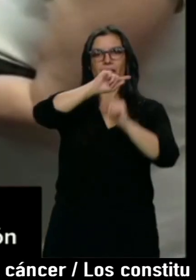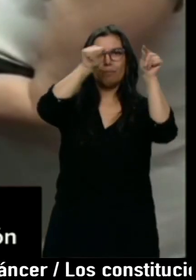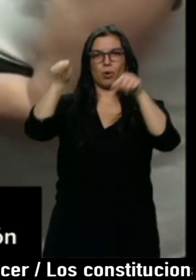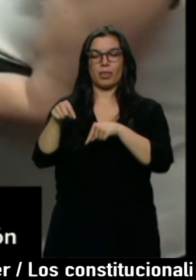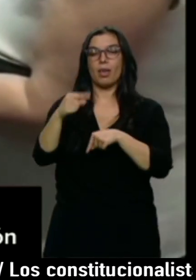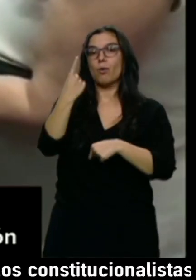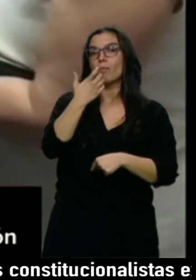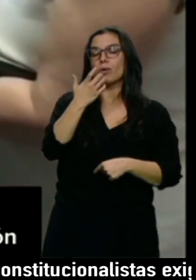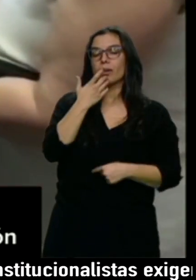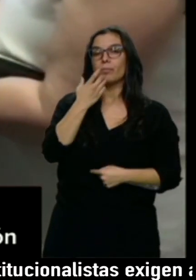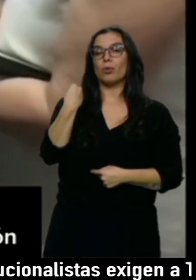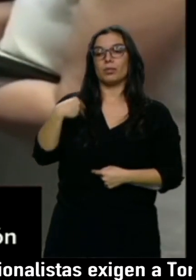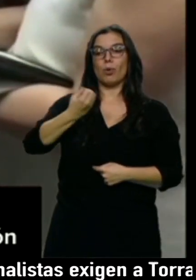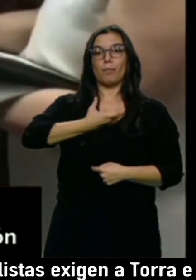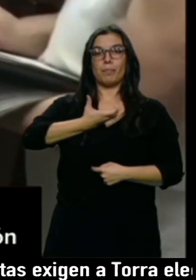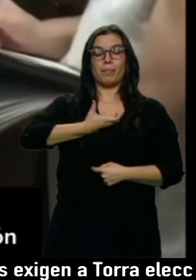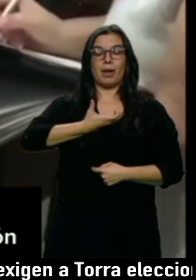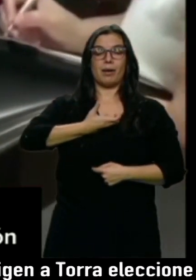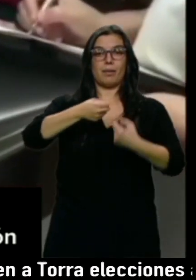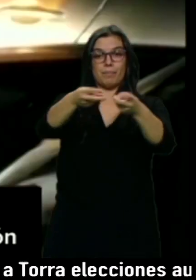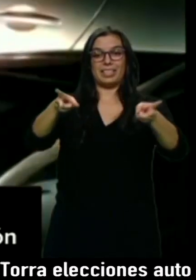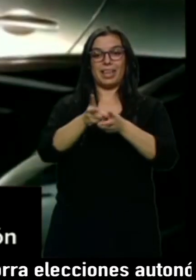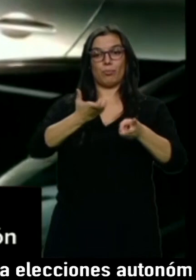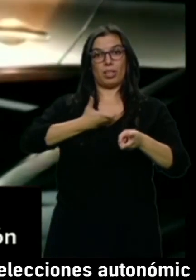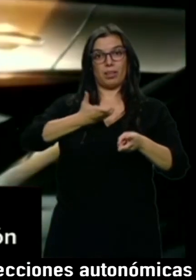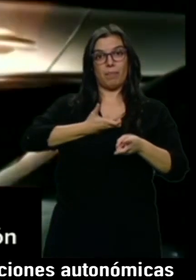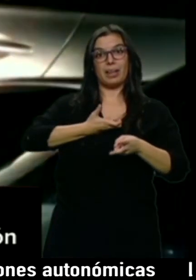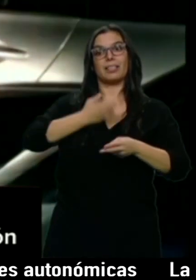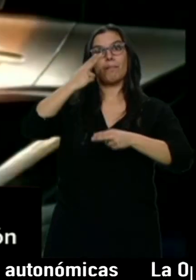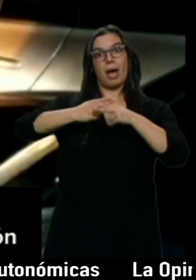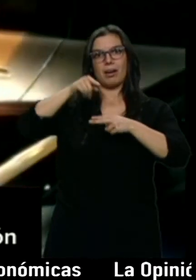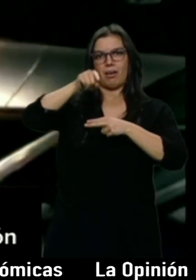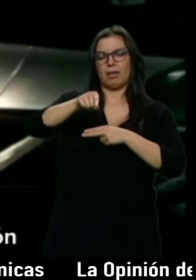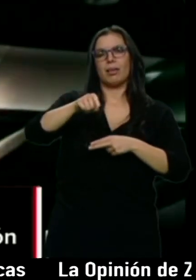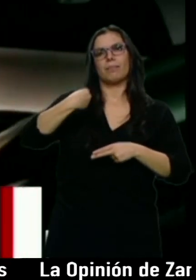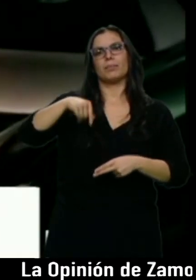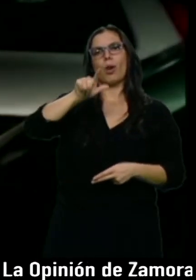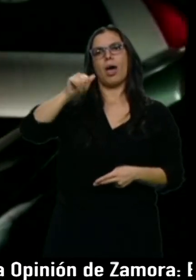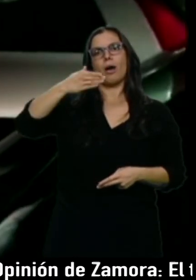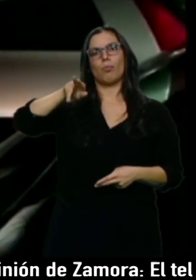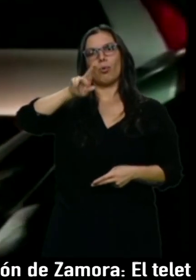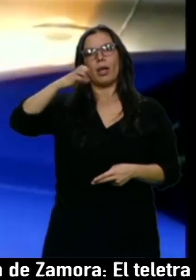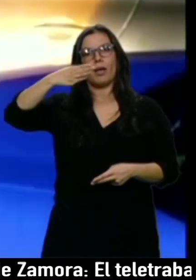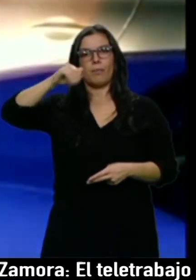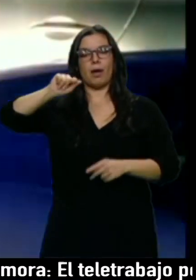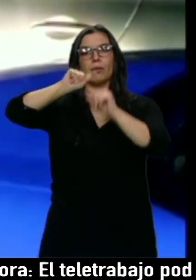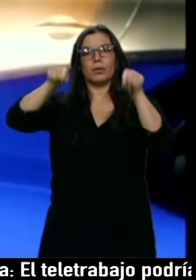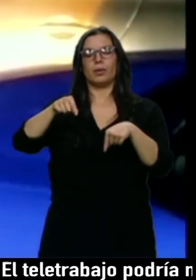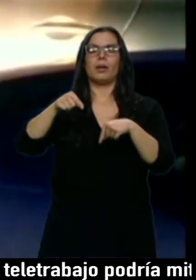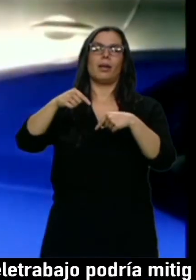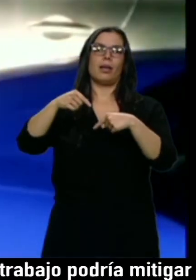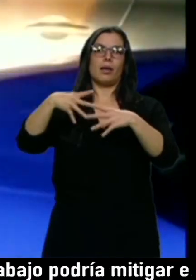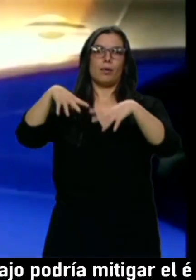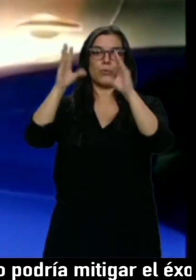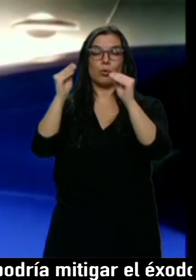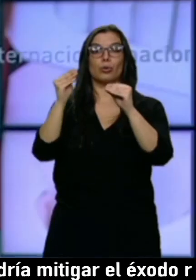piscinas municipales de La Bureba, en Burgos. Han sido detenidas 8 personas y se han esclarecido más de 150 robos.